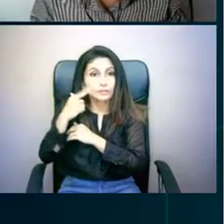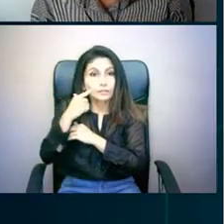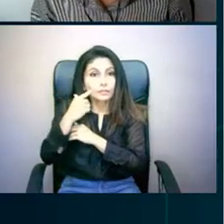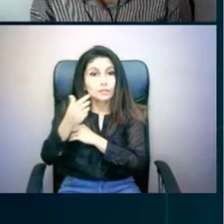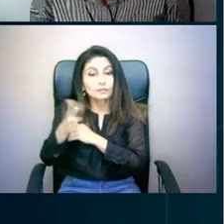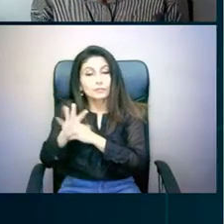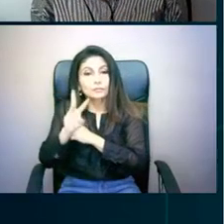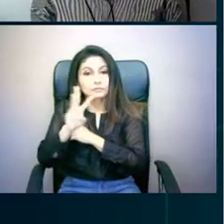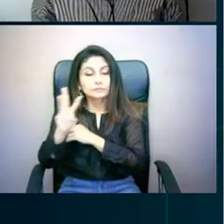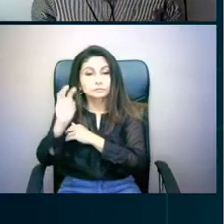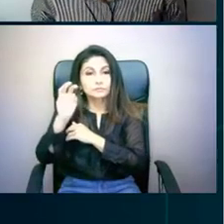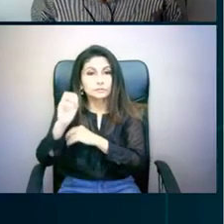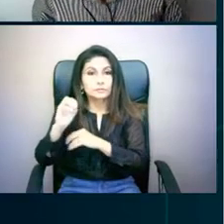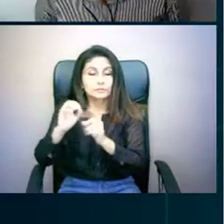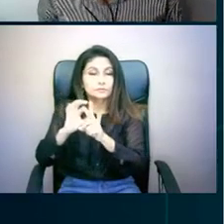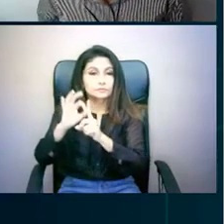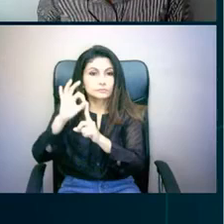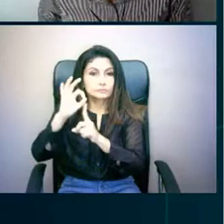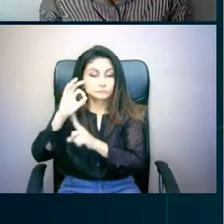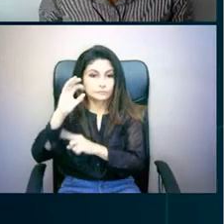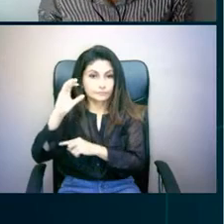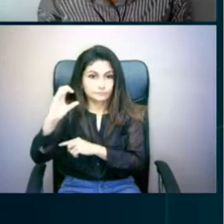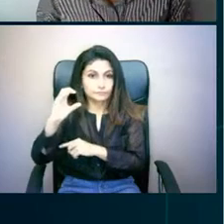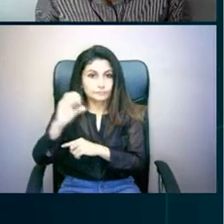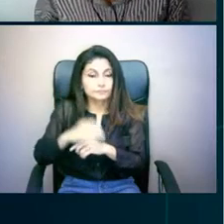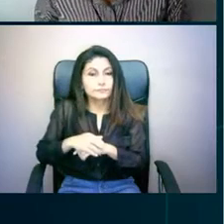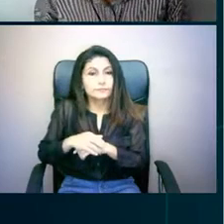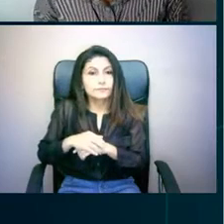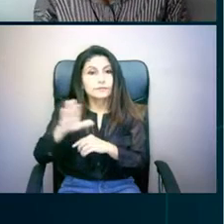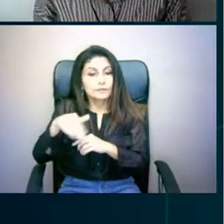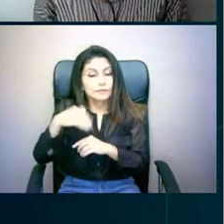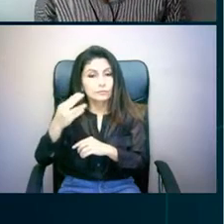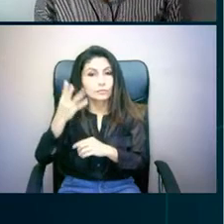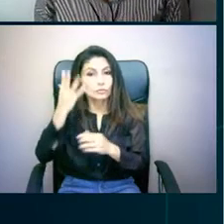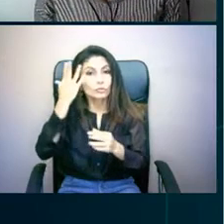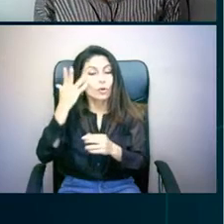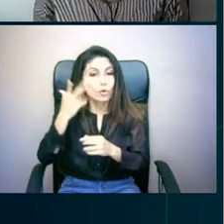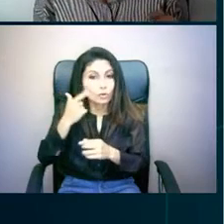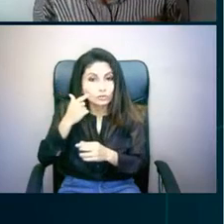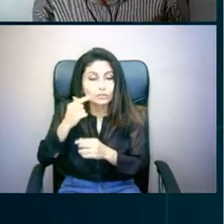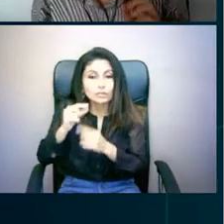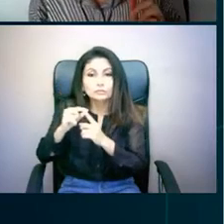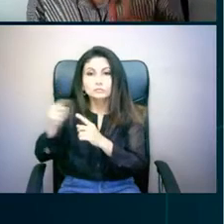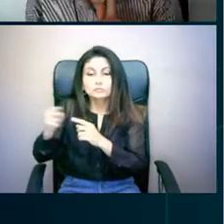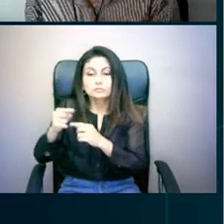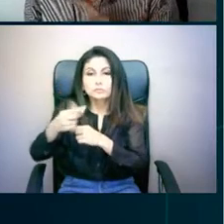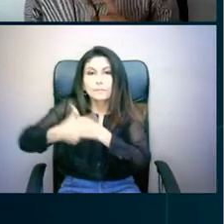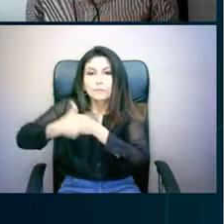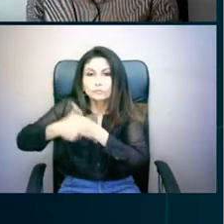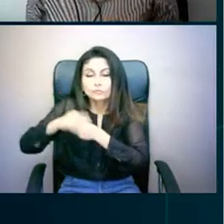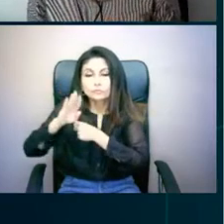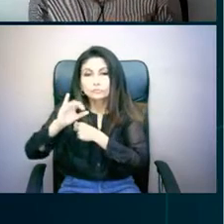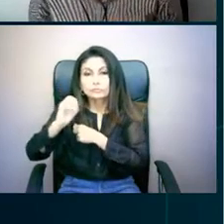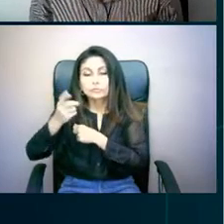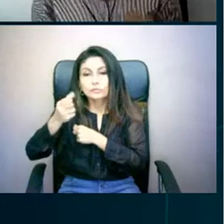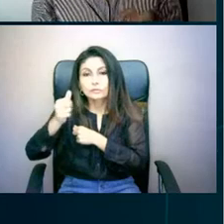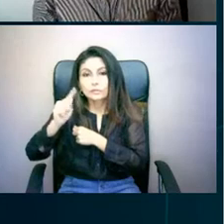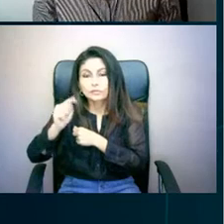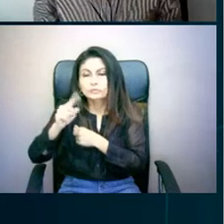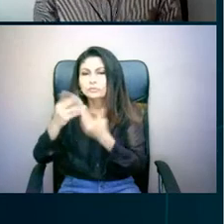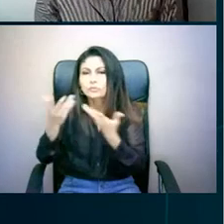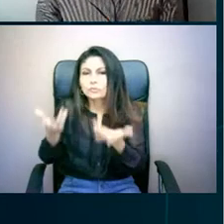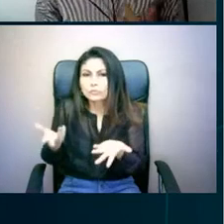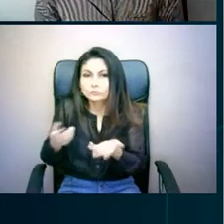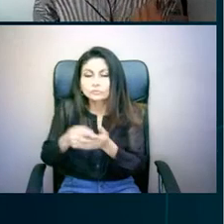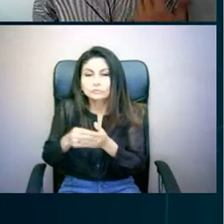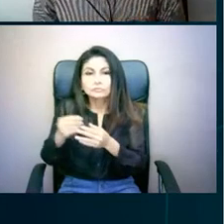centígrados, ¿cierto? Se cuantificó la producción de biogás día a día por desplazamiento de volumen, y se tomaban muestras pues, del